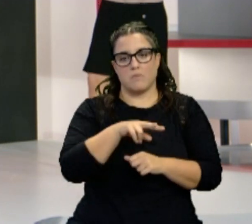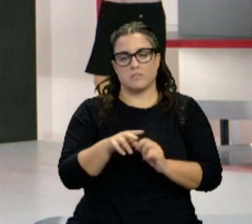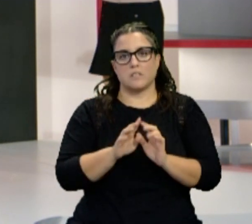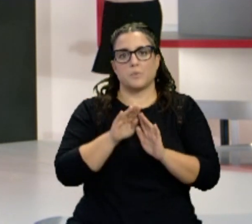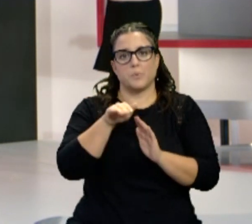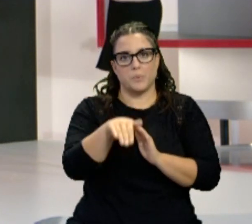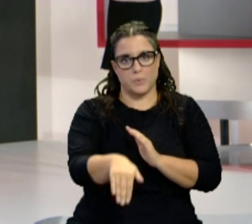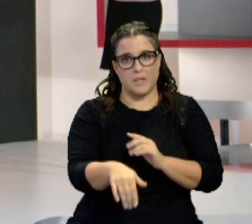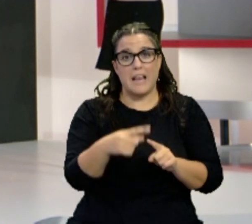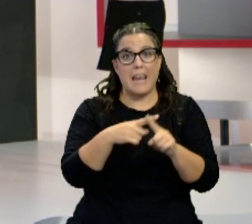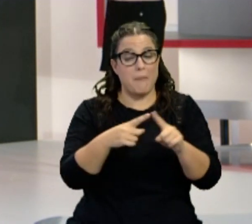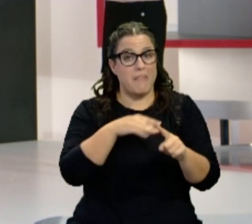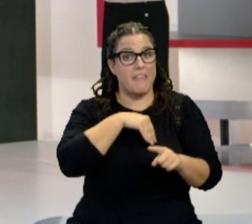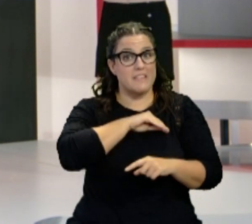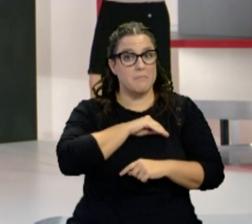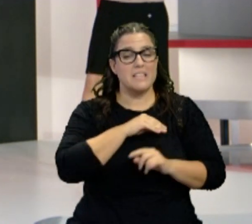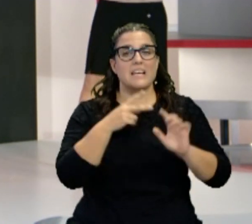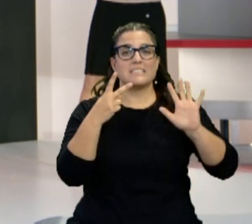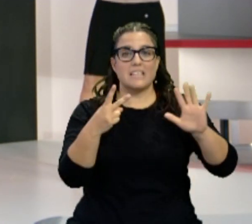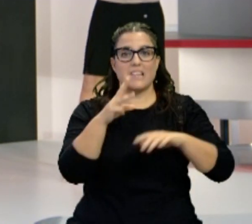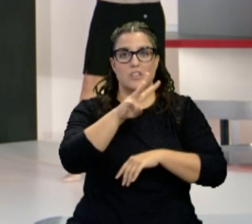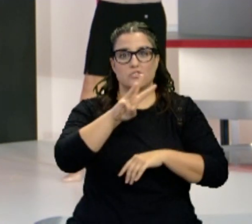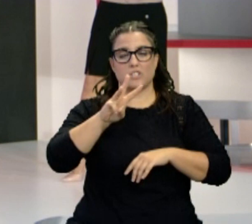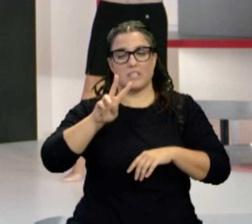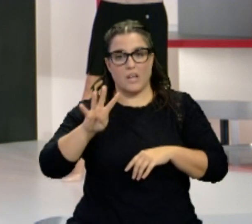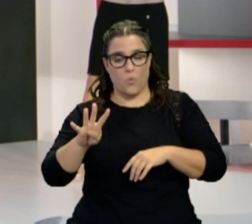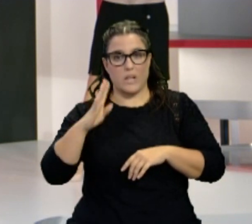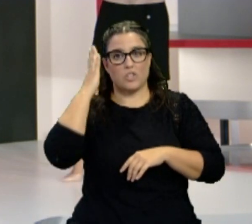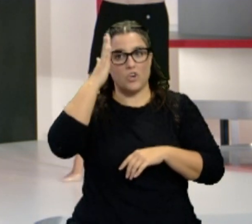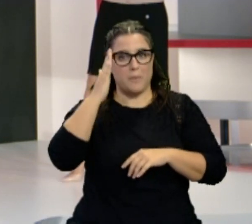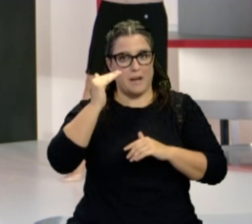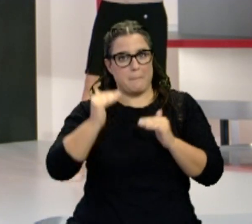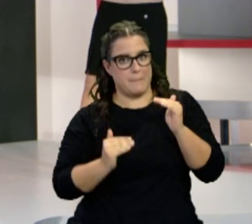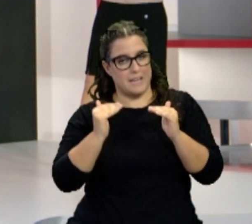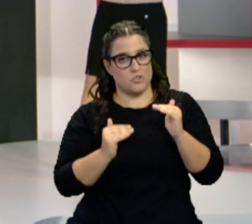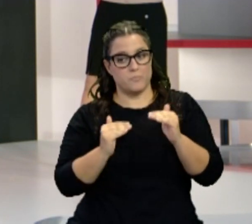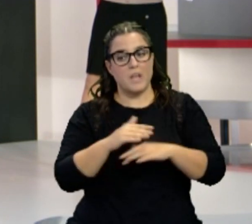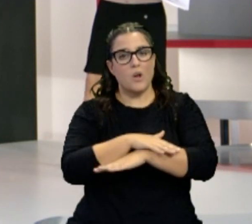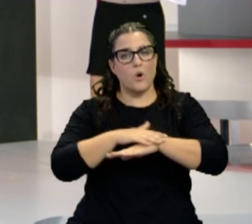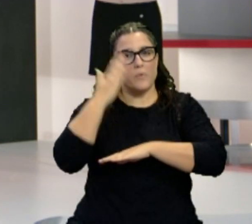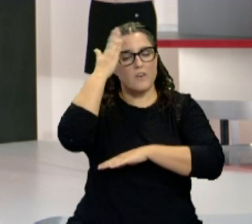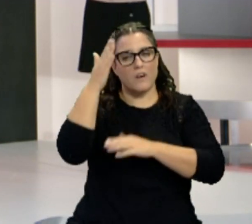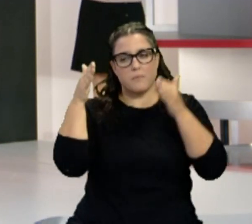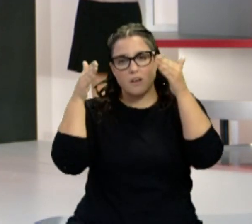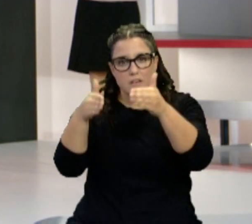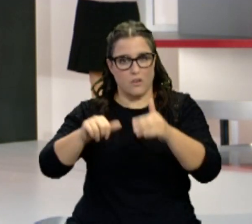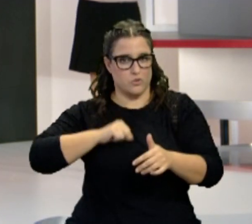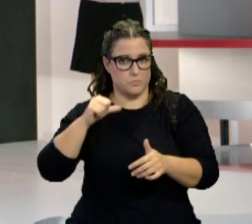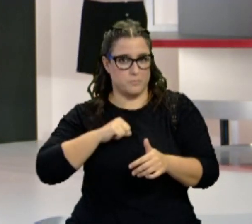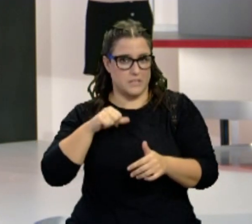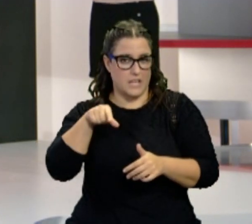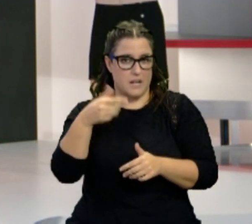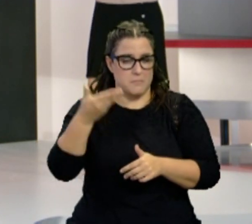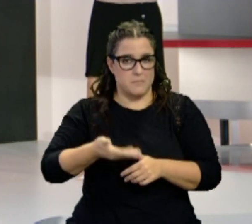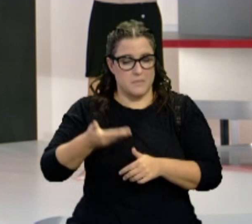de España, que lo tienen, está en 734 casos. Desde el Gobierno de Navarra ponen el foco en los hospitales. El portavoz del Ejecutivo